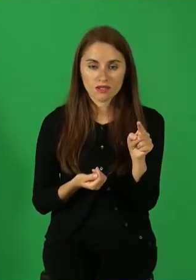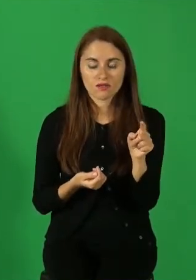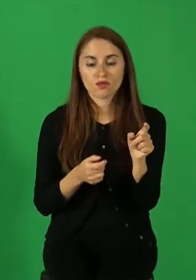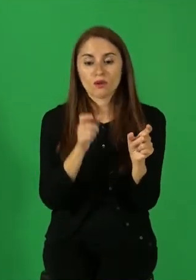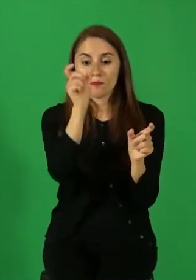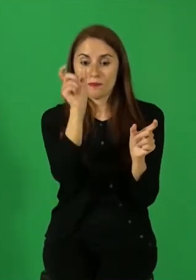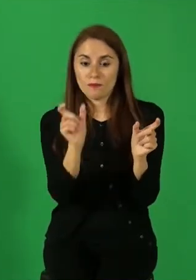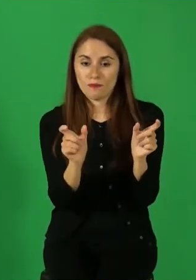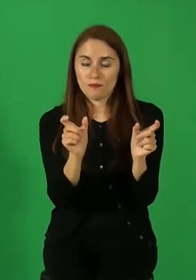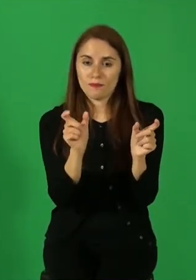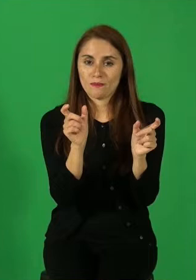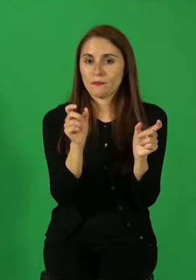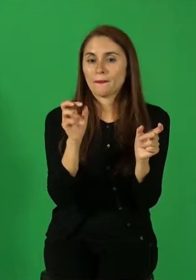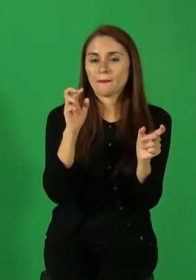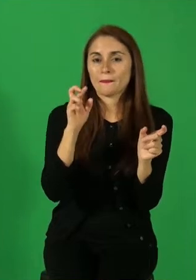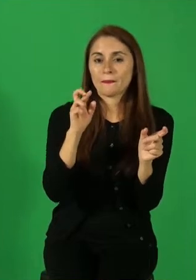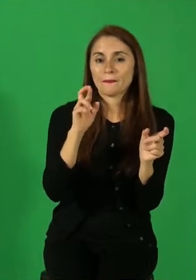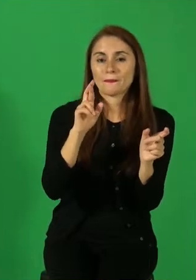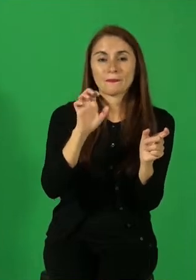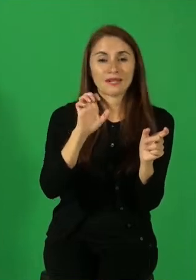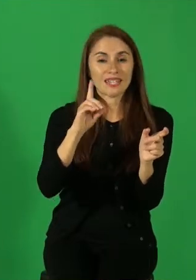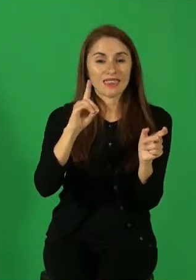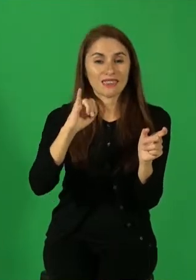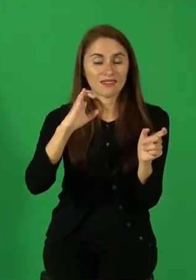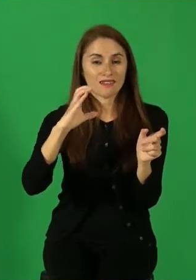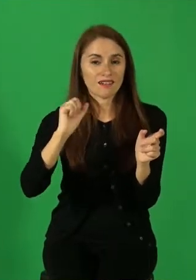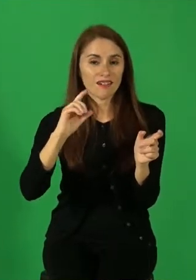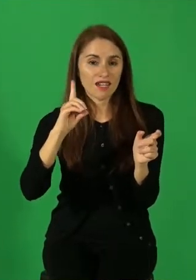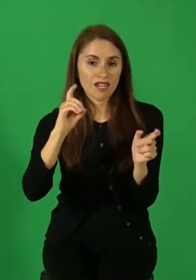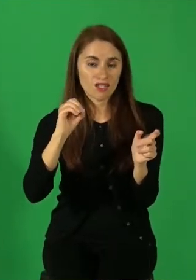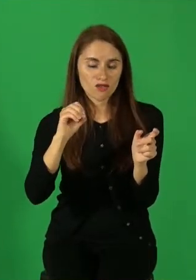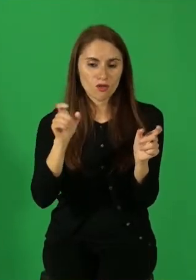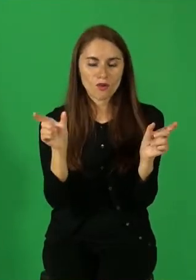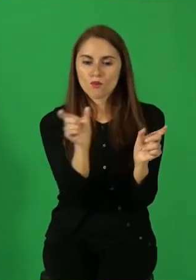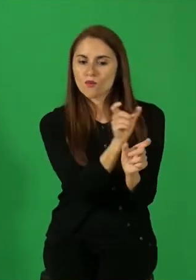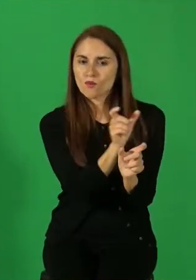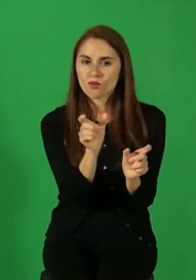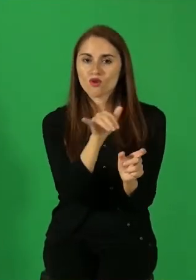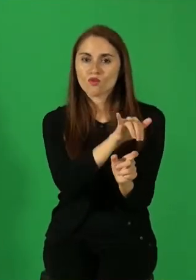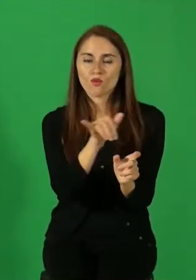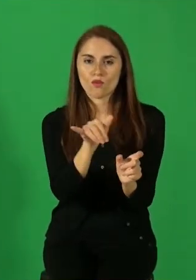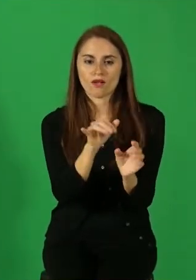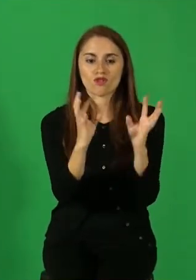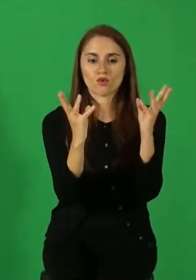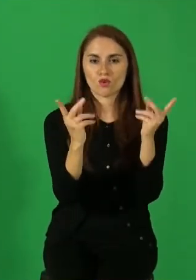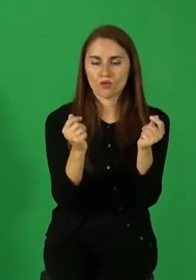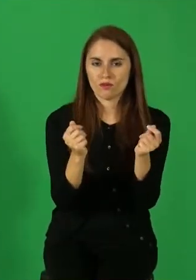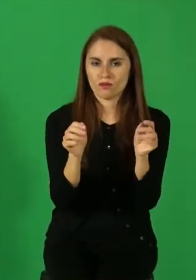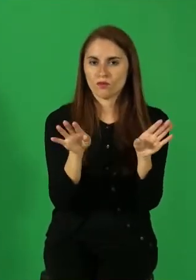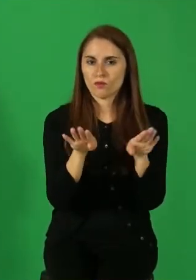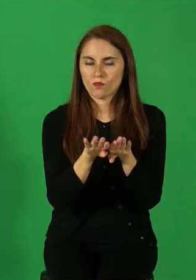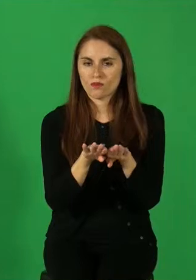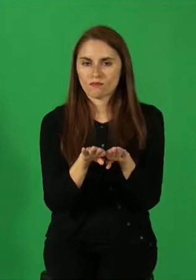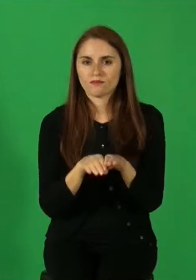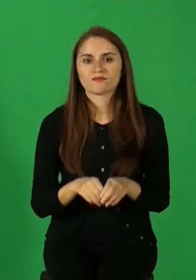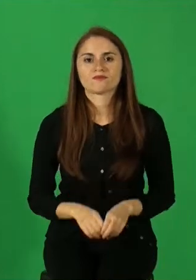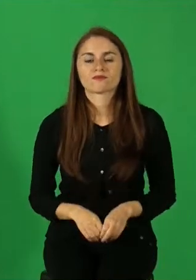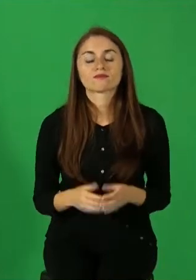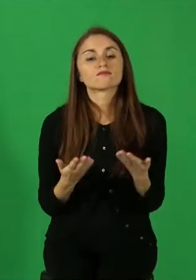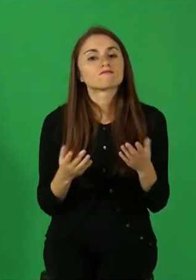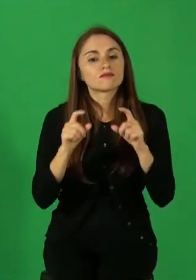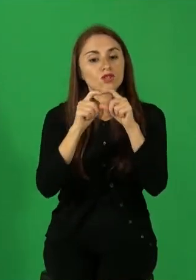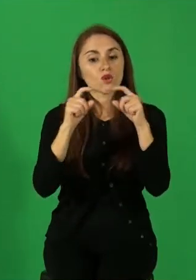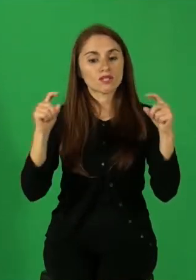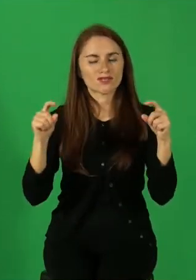palabra núcleo del predicado tienen que tener igualdad de número. Veamos la siguiente oración. Dice,